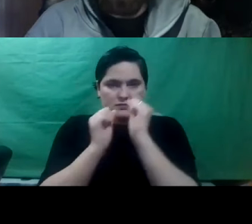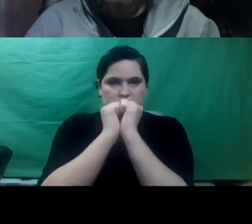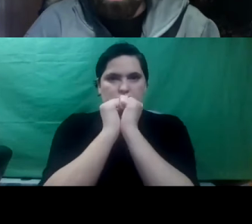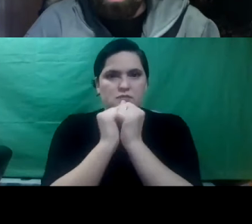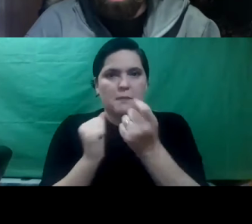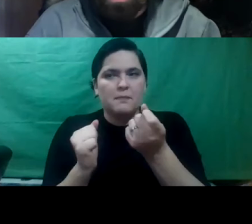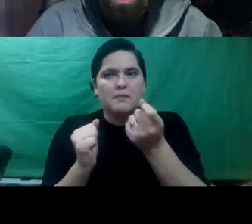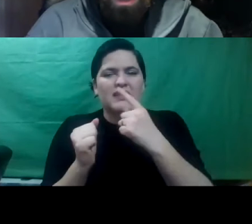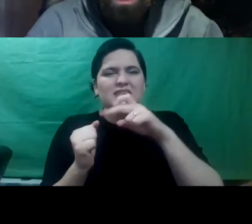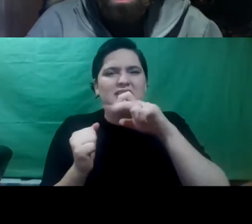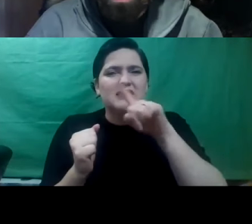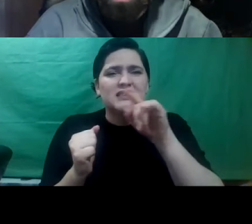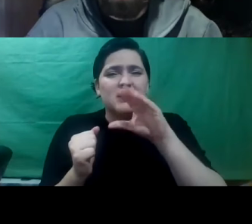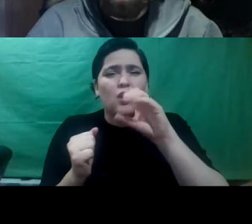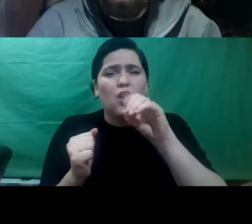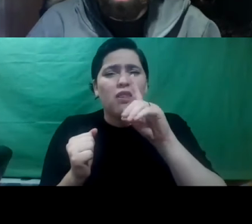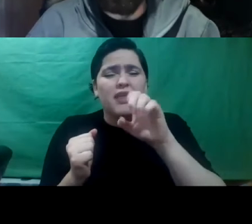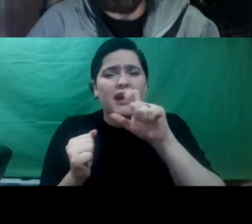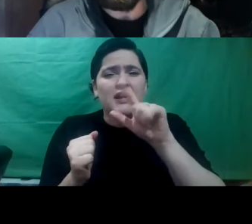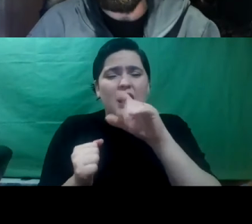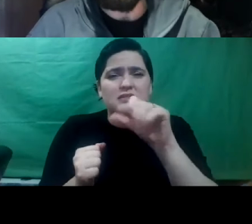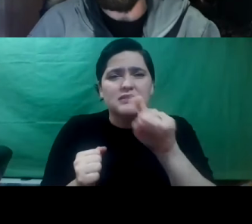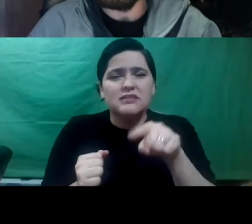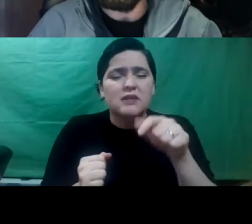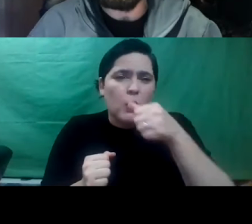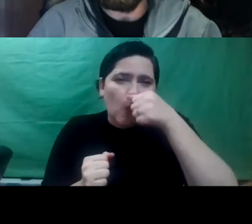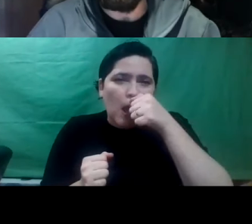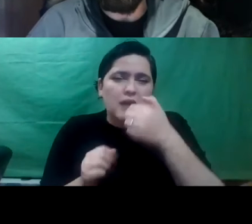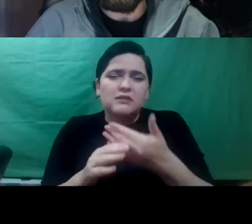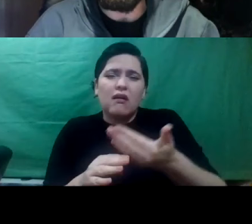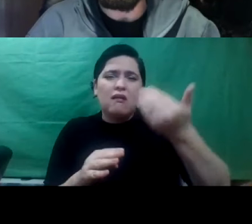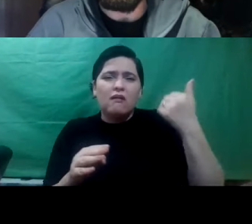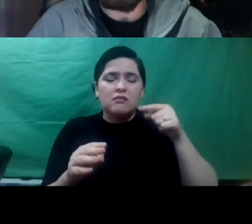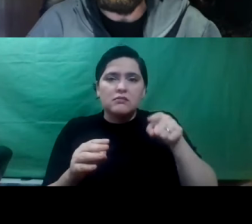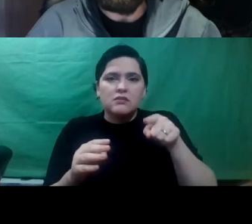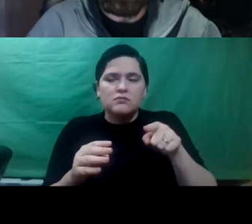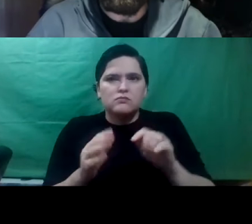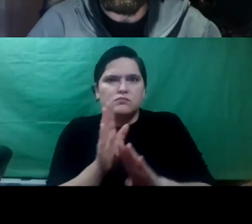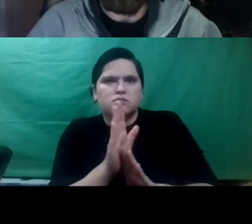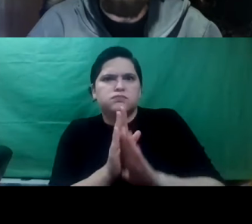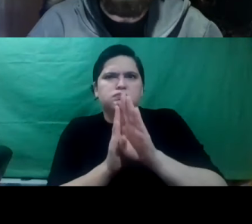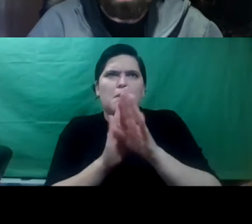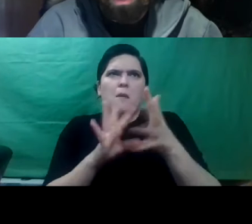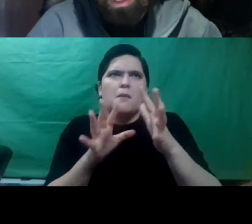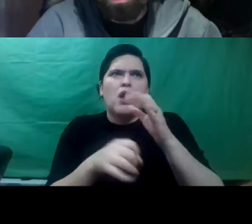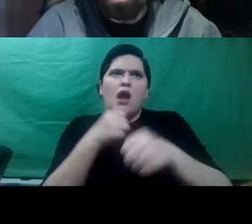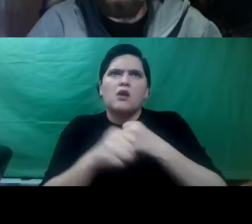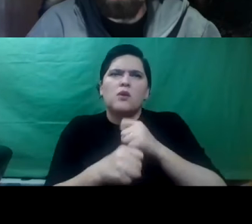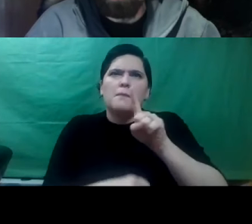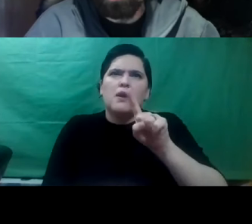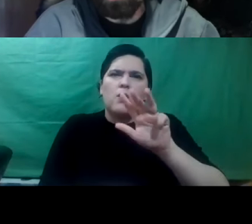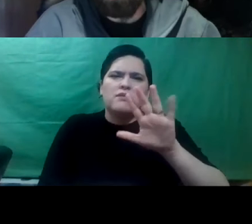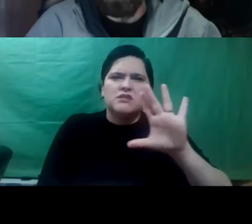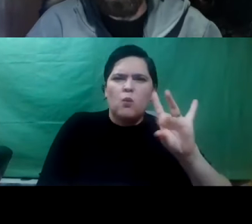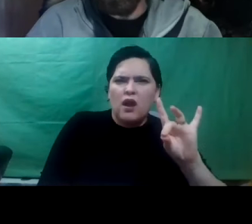Bueno, las drogas psicodélicas, si bien tuvieron un auge en el mundo occidental muy potente entre finales de los 50 hasta los 70, antes